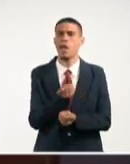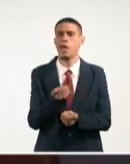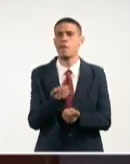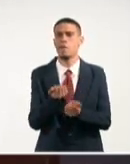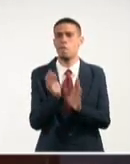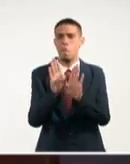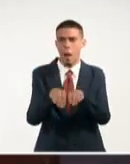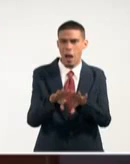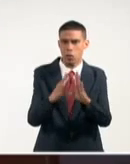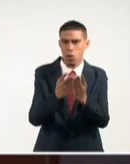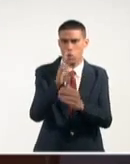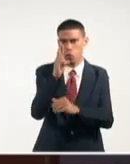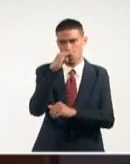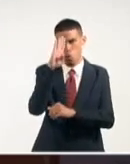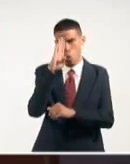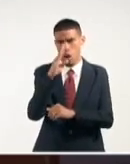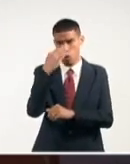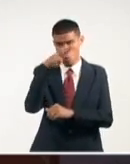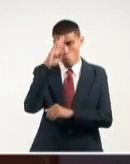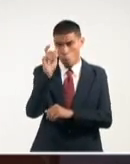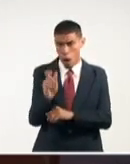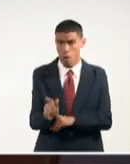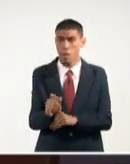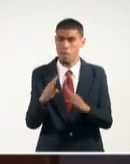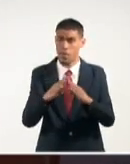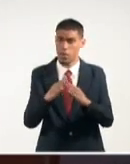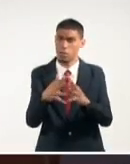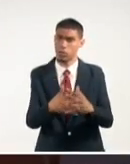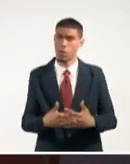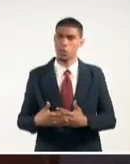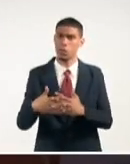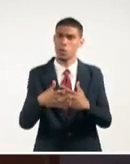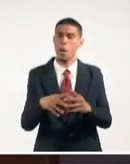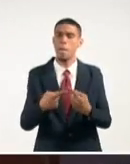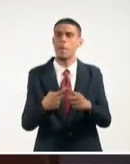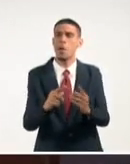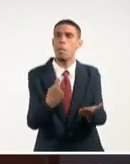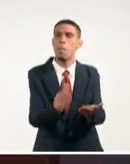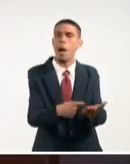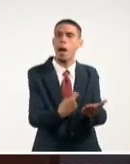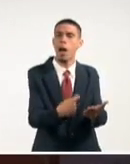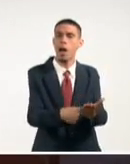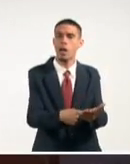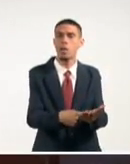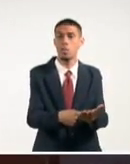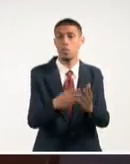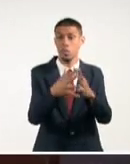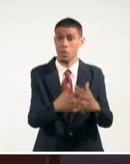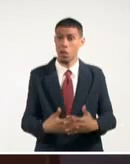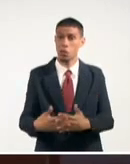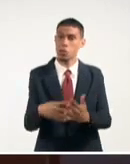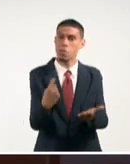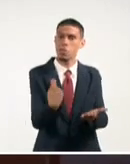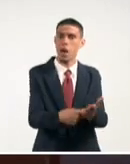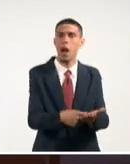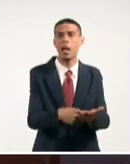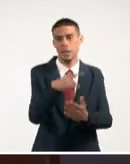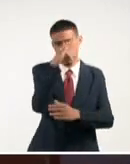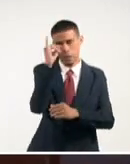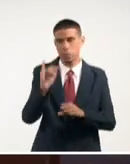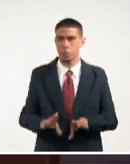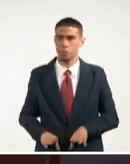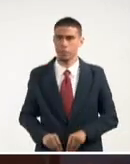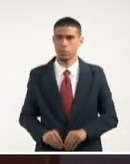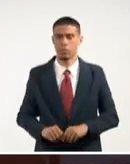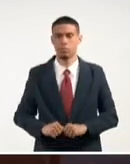de lucro o simplemente por espíritu de siervos. Otros